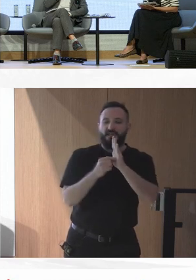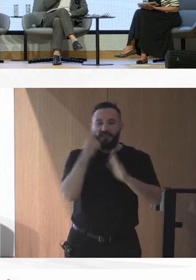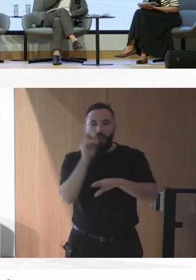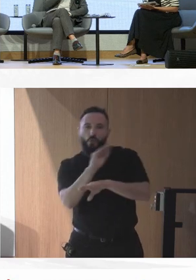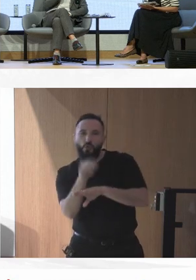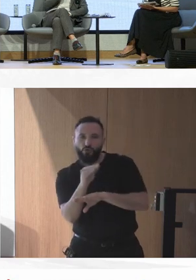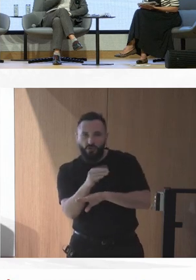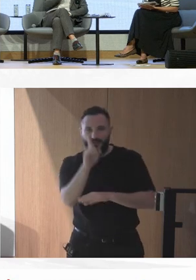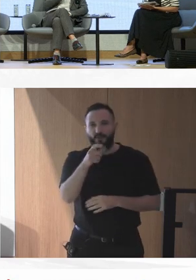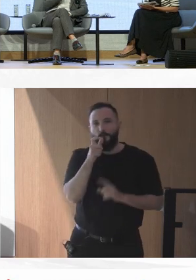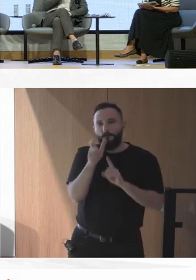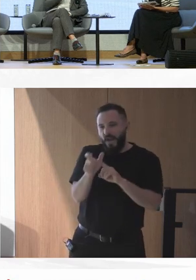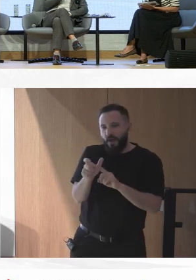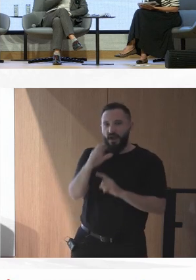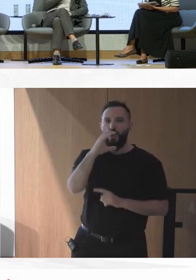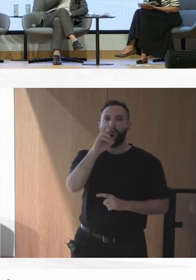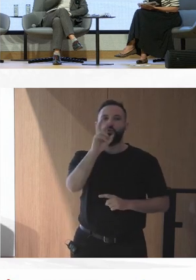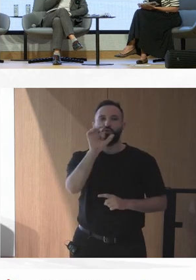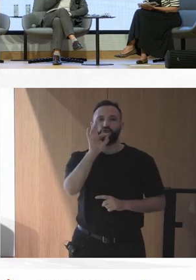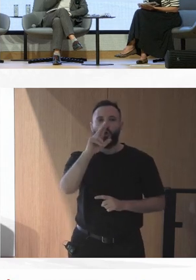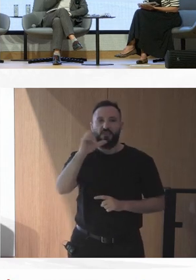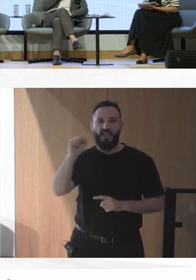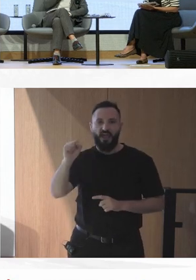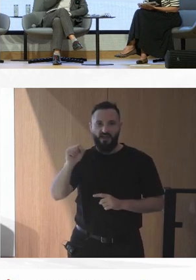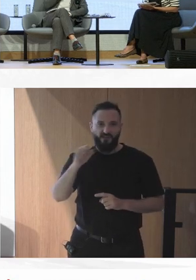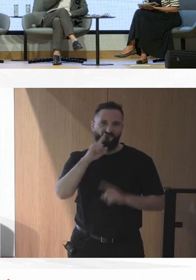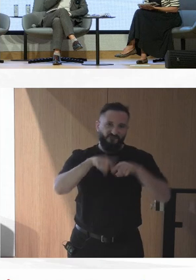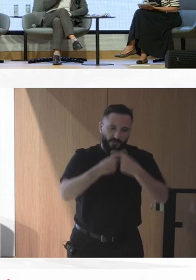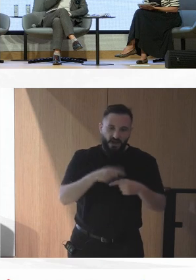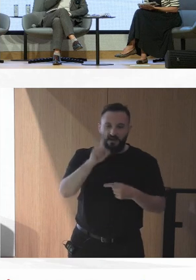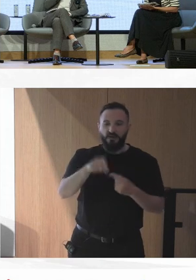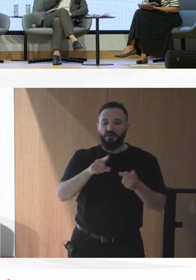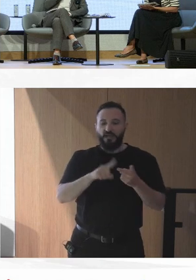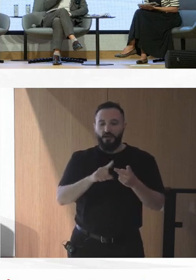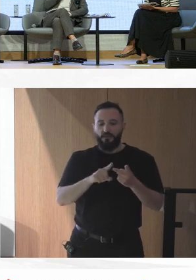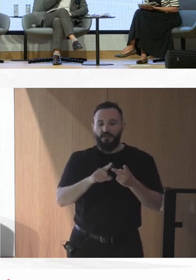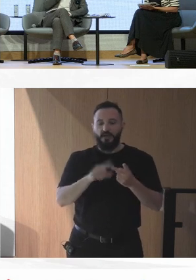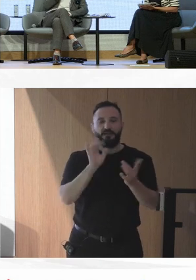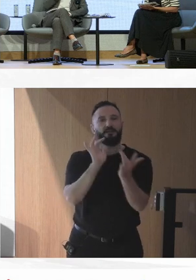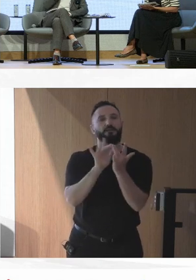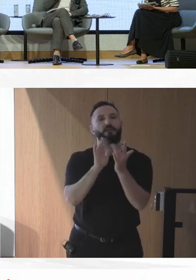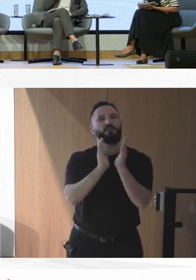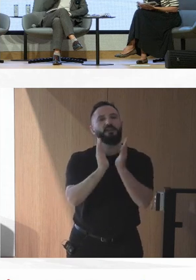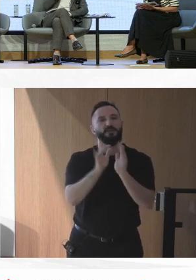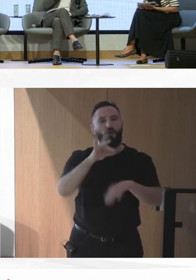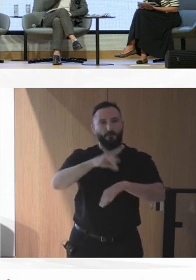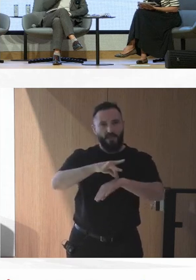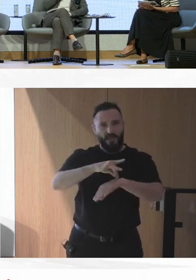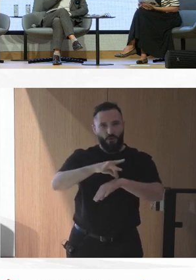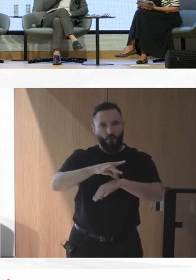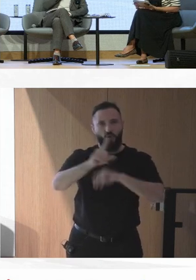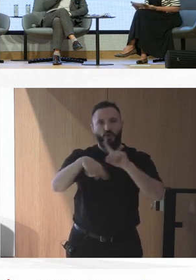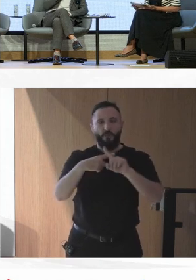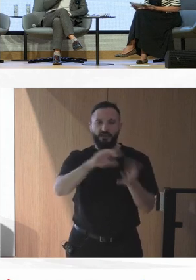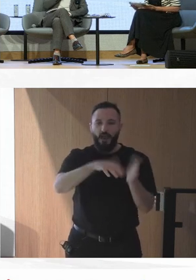custodia, también la terminología, ¿no?, la custodia familiar, y también con medidas que tienen que ver con el tratamiento médico, ¿no?, con la aplicación de